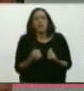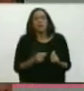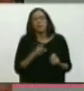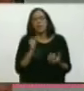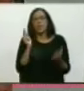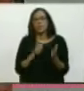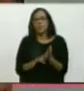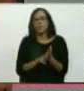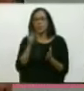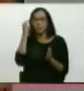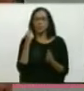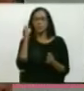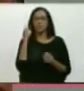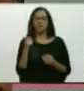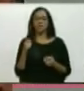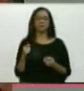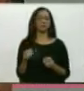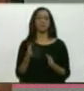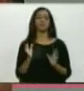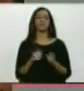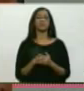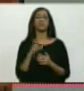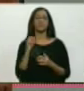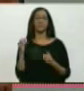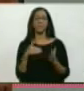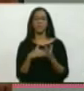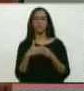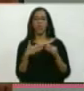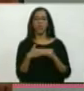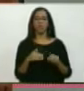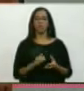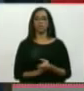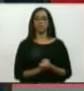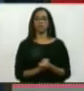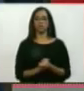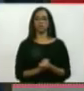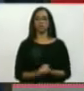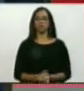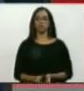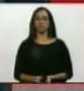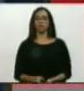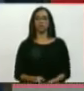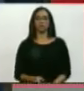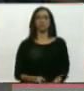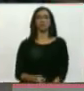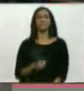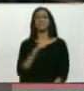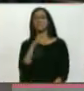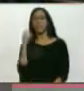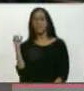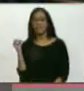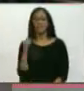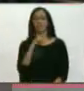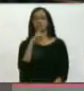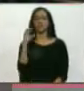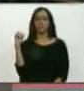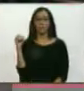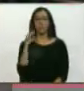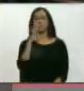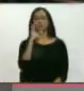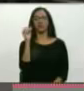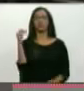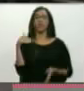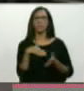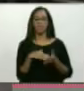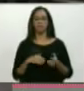aprobaste a una diputada? Ponle tú 300,000 dólares, pues. Hasta menos. Si 100 mil, 200,000, 50,000. Es que yo creo que los